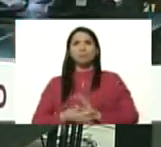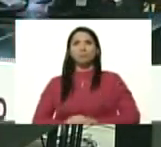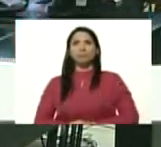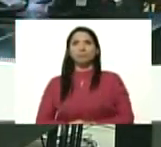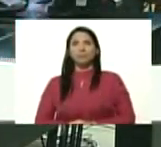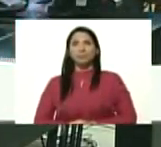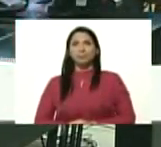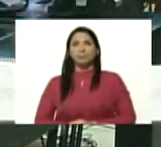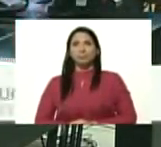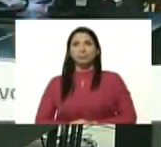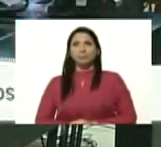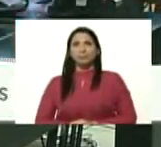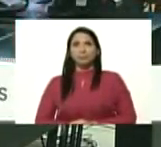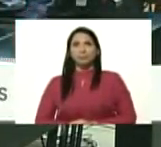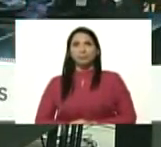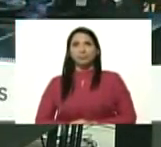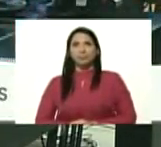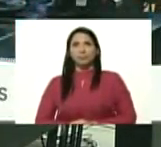sí.